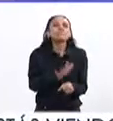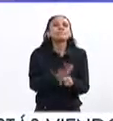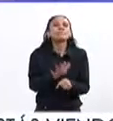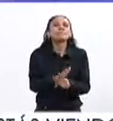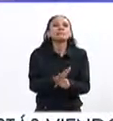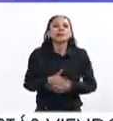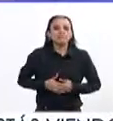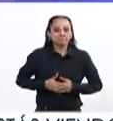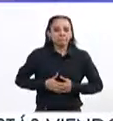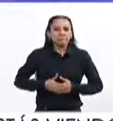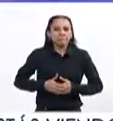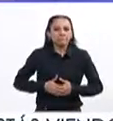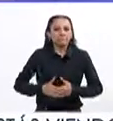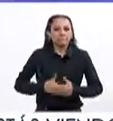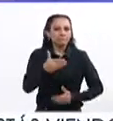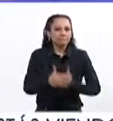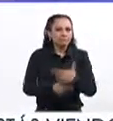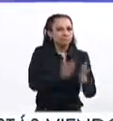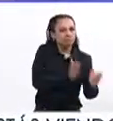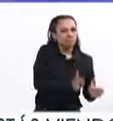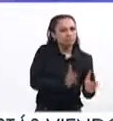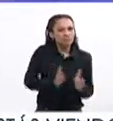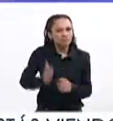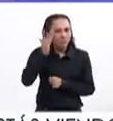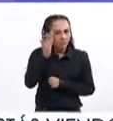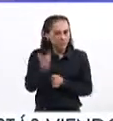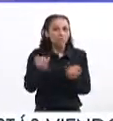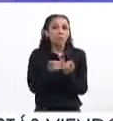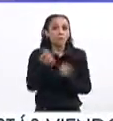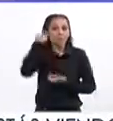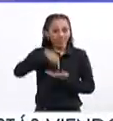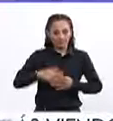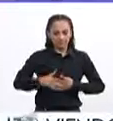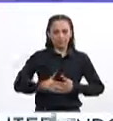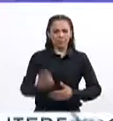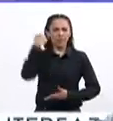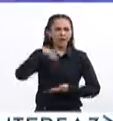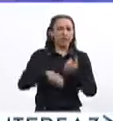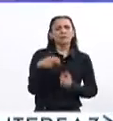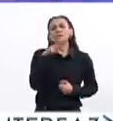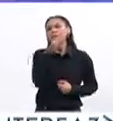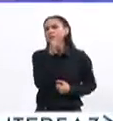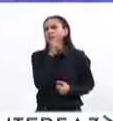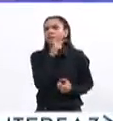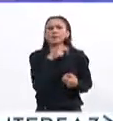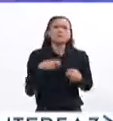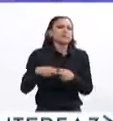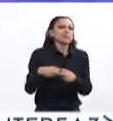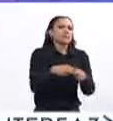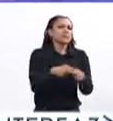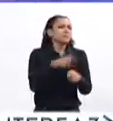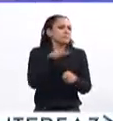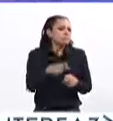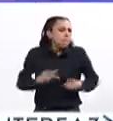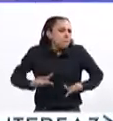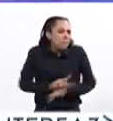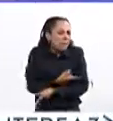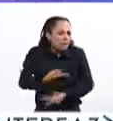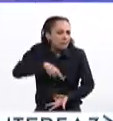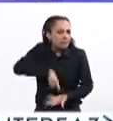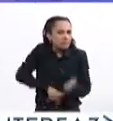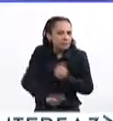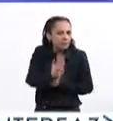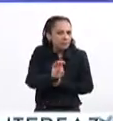del embarazo, las etapas, ¿no? El estrés, por ejemplo, en el embarazo, qué es lo que hace, ¿no? Etcétera, etcétera. Entonces, desde ahí